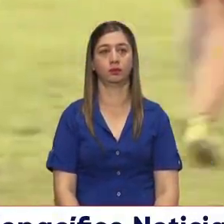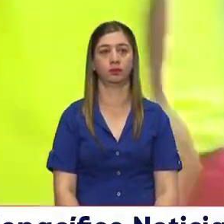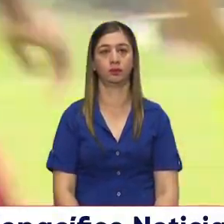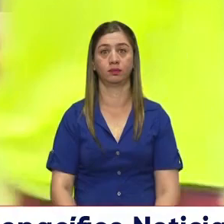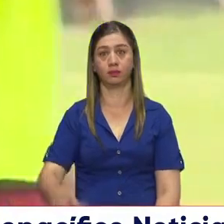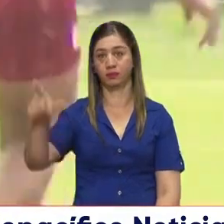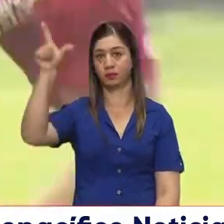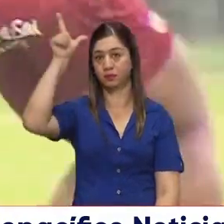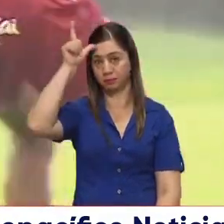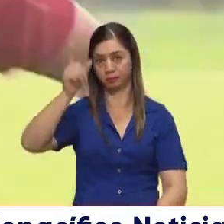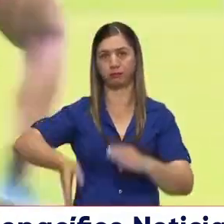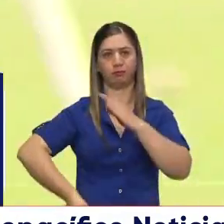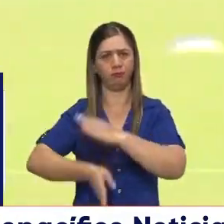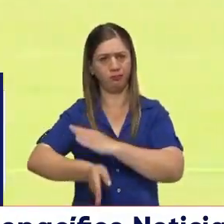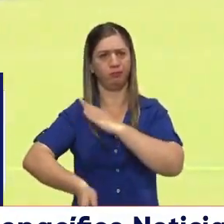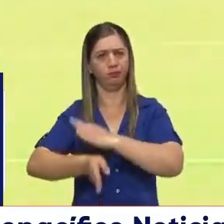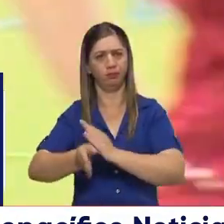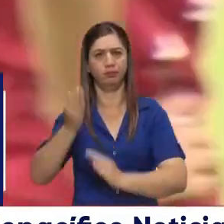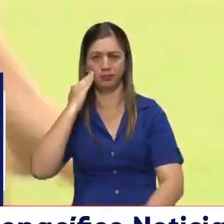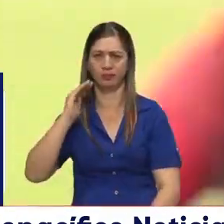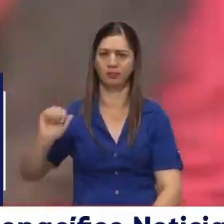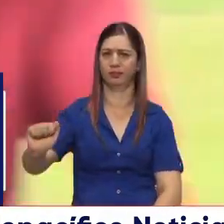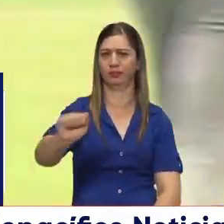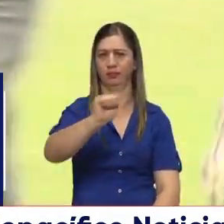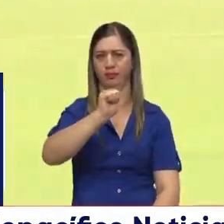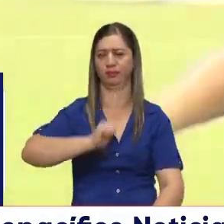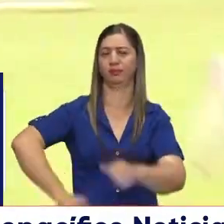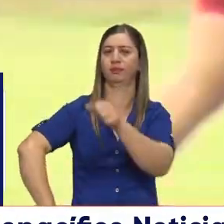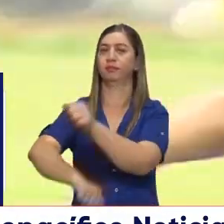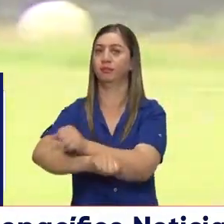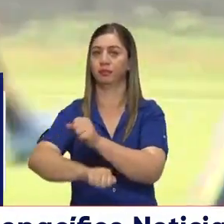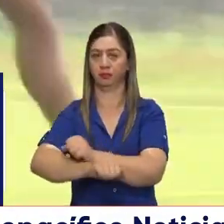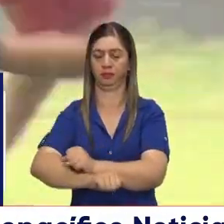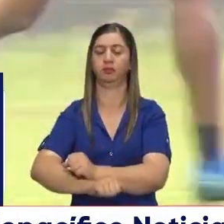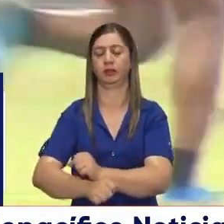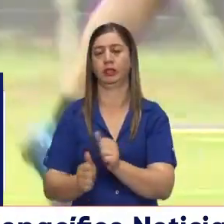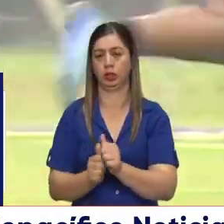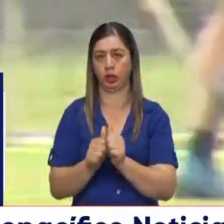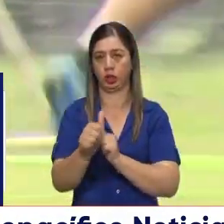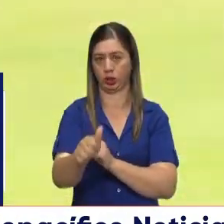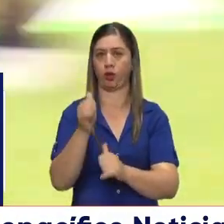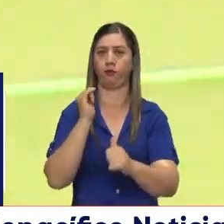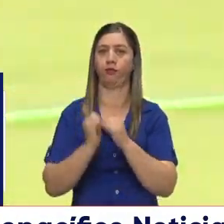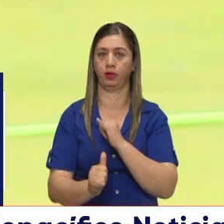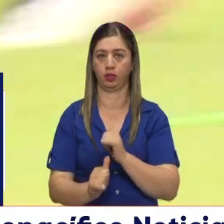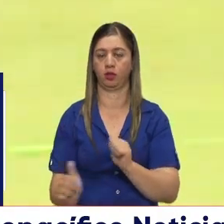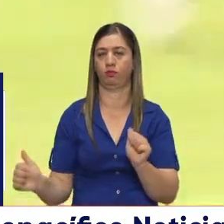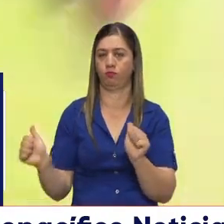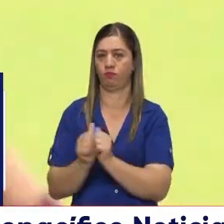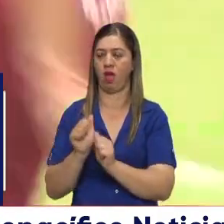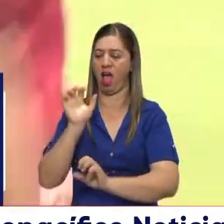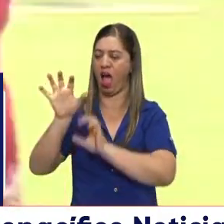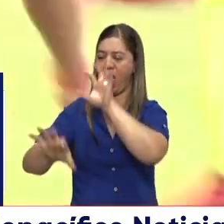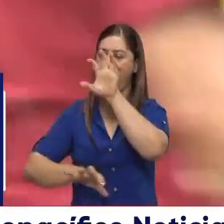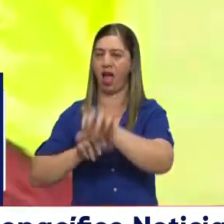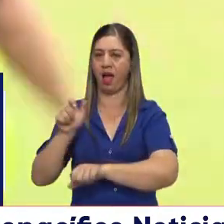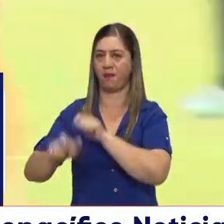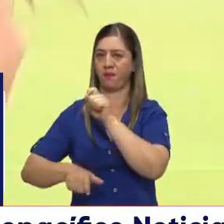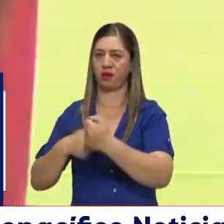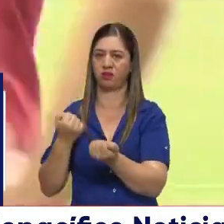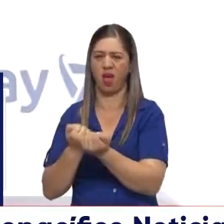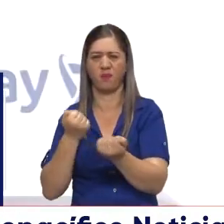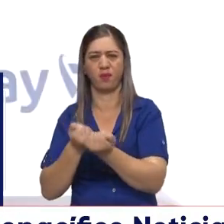Las Escarlatas mantienen su invicto como las mejores visitantes del rentado y definen su paso a la final acompañadas de su hinchada. Conocemos de